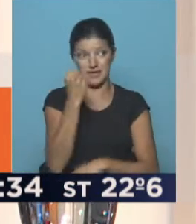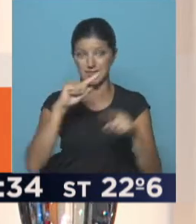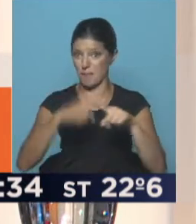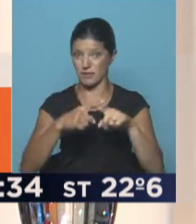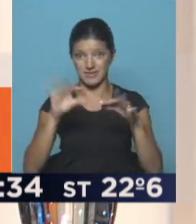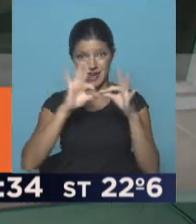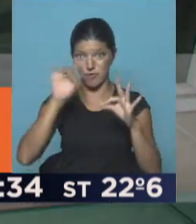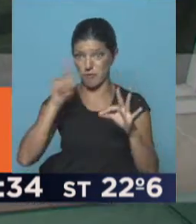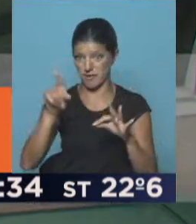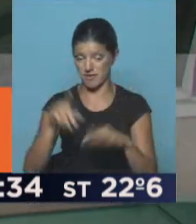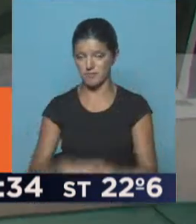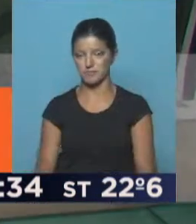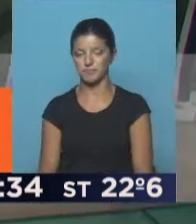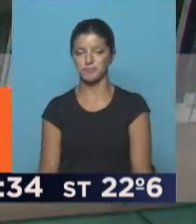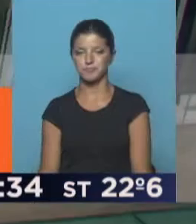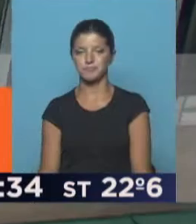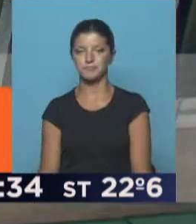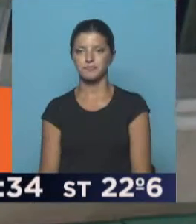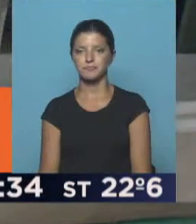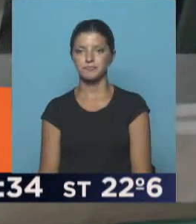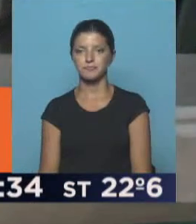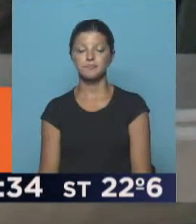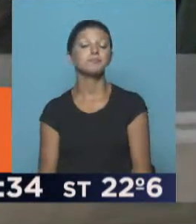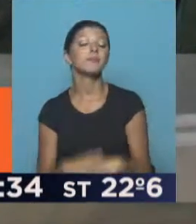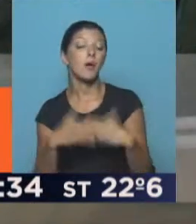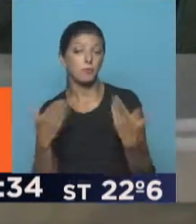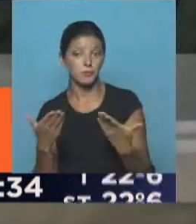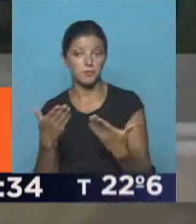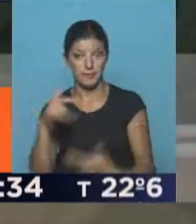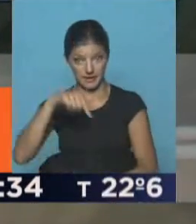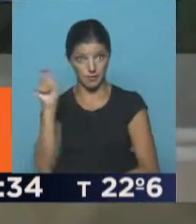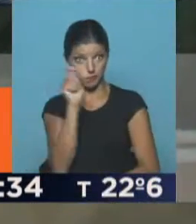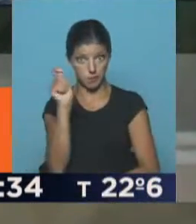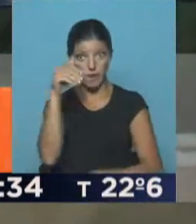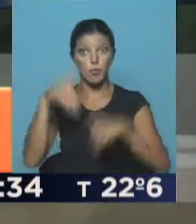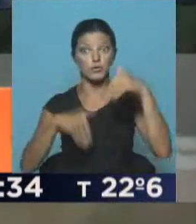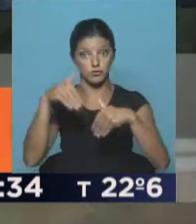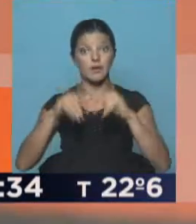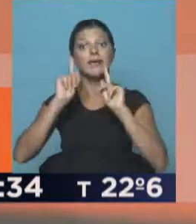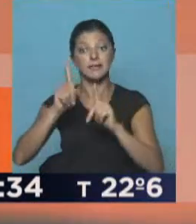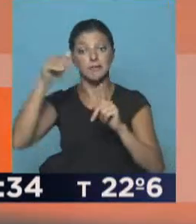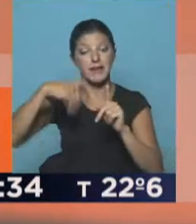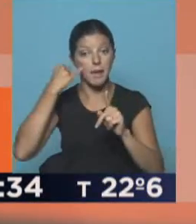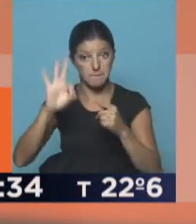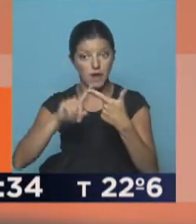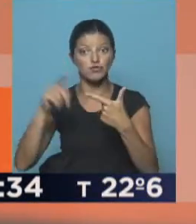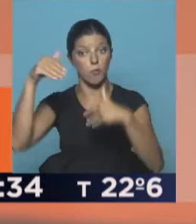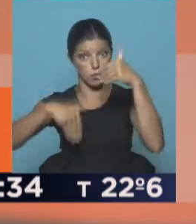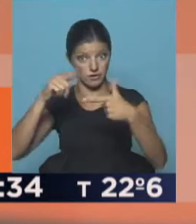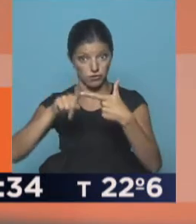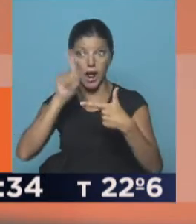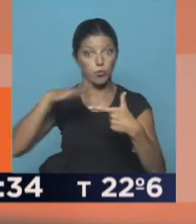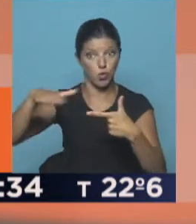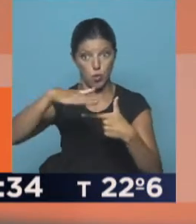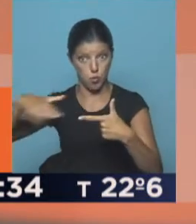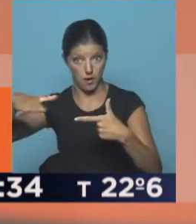de los próximos años. Jorge Elías. Señora, de hecho hay elecciones este mes y hay elecciones también en mayo, elecciones regionales que pueden